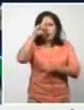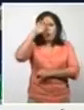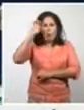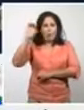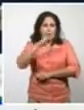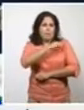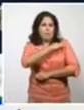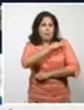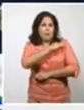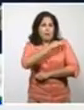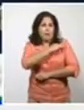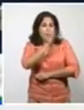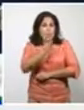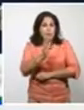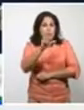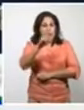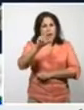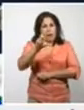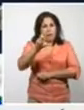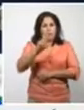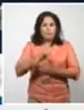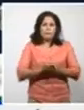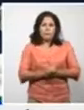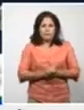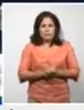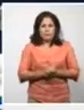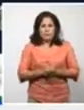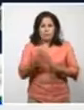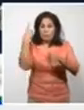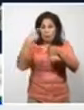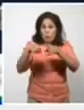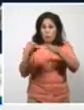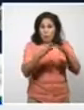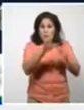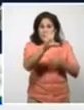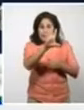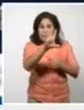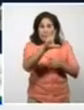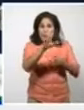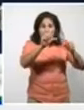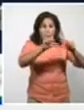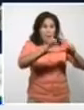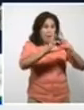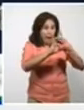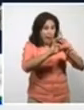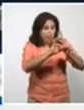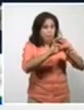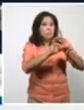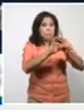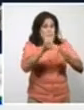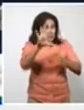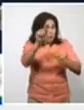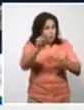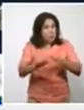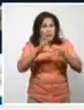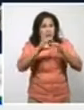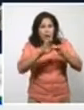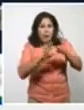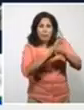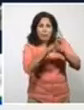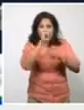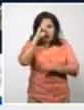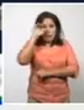Fajardo de Villa Clara. Y de los 5 pacientes graves que tenemos ingresados en